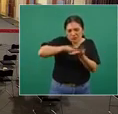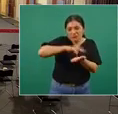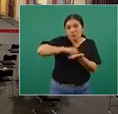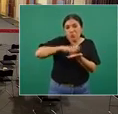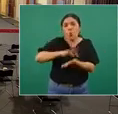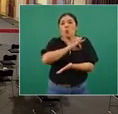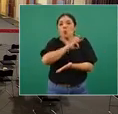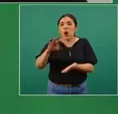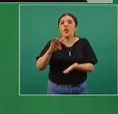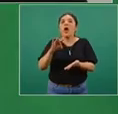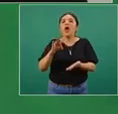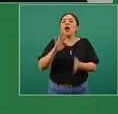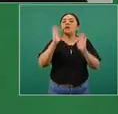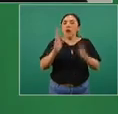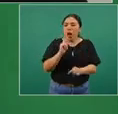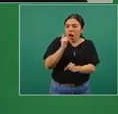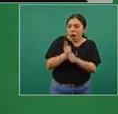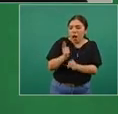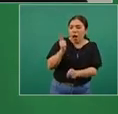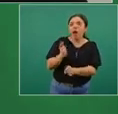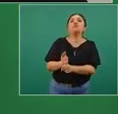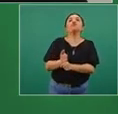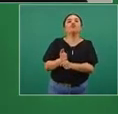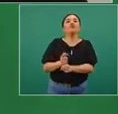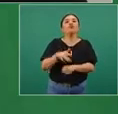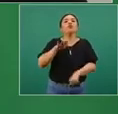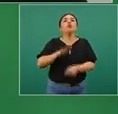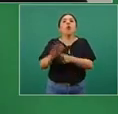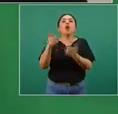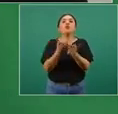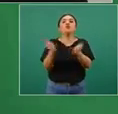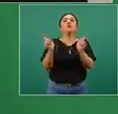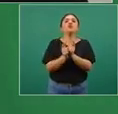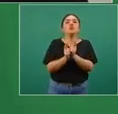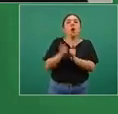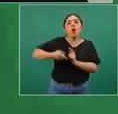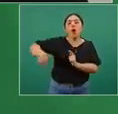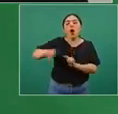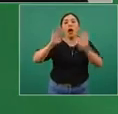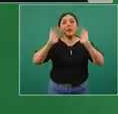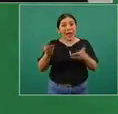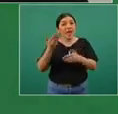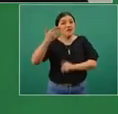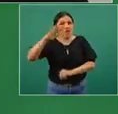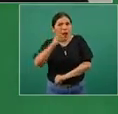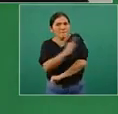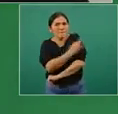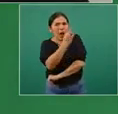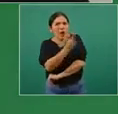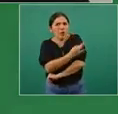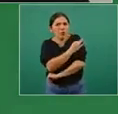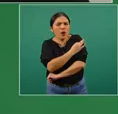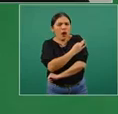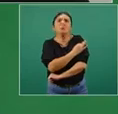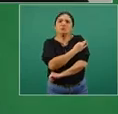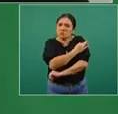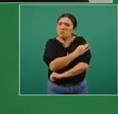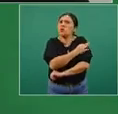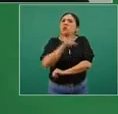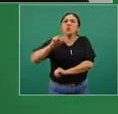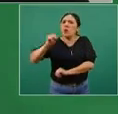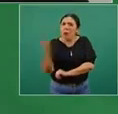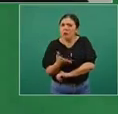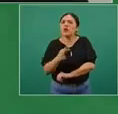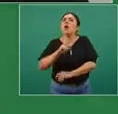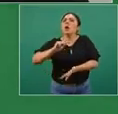personas poder obviamente identificar el grupo que tiene el antecedente de vacunación y que aún así pudiera